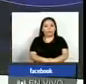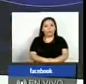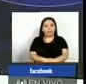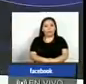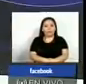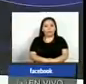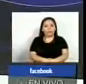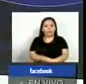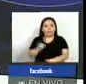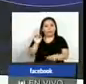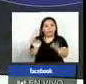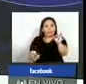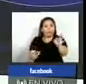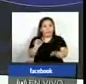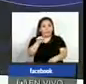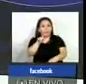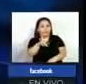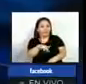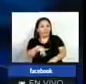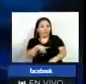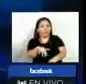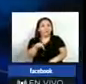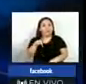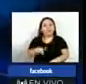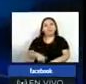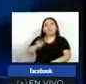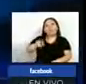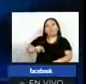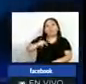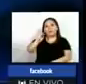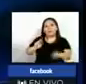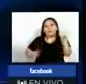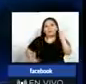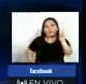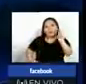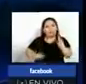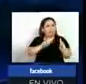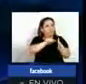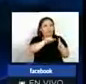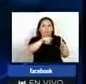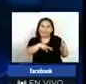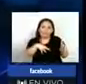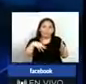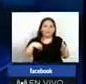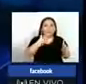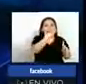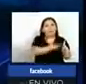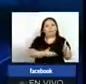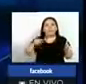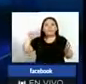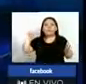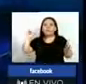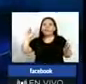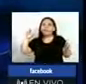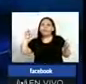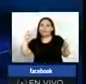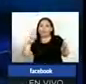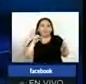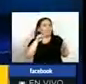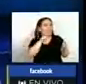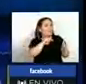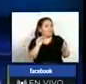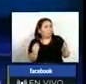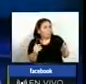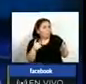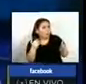Y el juzgado tercero de instrucción de San Salvador denegó libertad condicional para Aarón Elías Martínez Santos, el